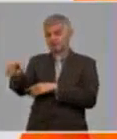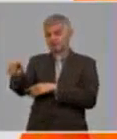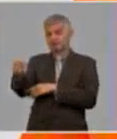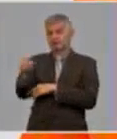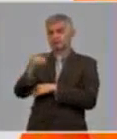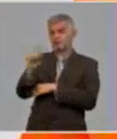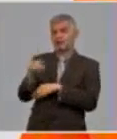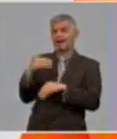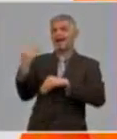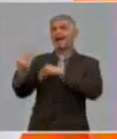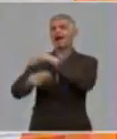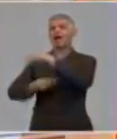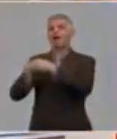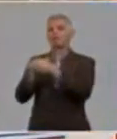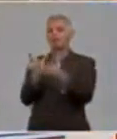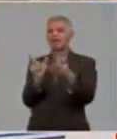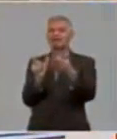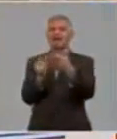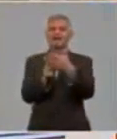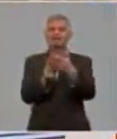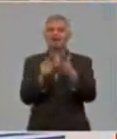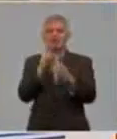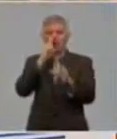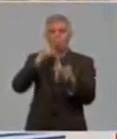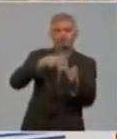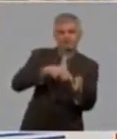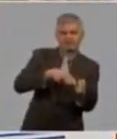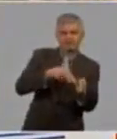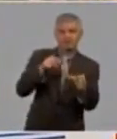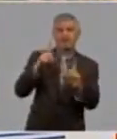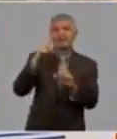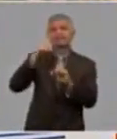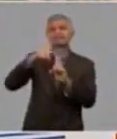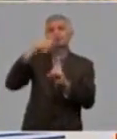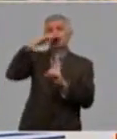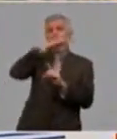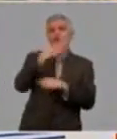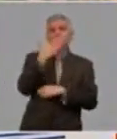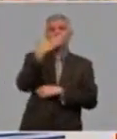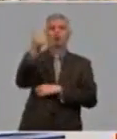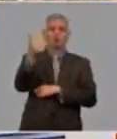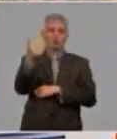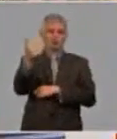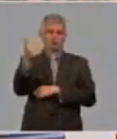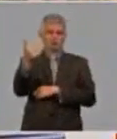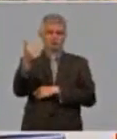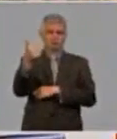de la tarjeta de combustible que ellos utilizan para ponerles una tecnología mejor que